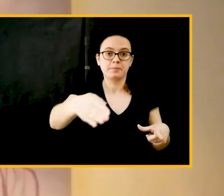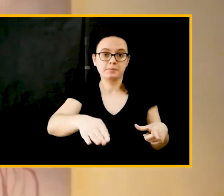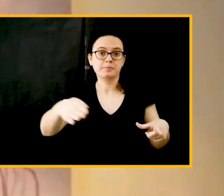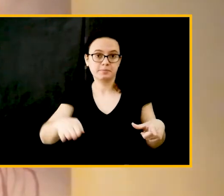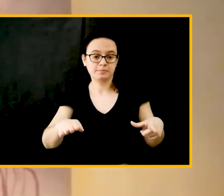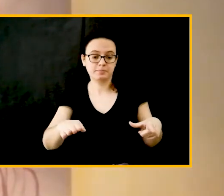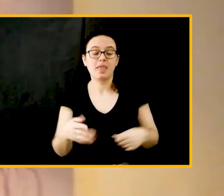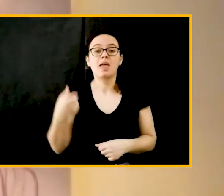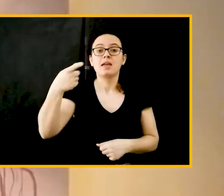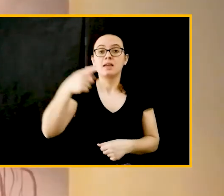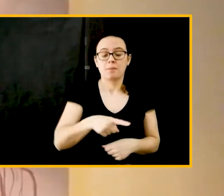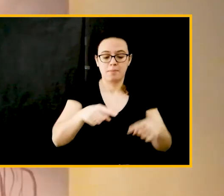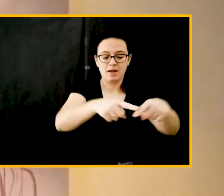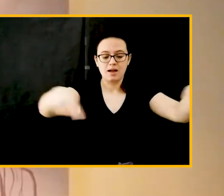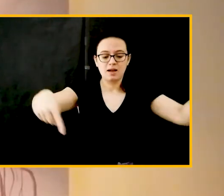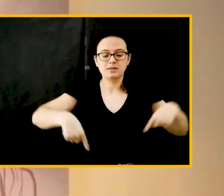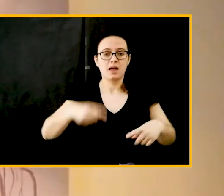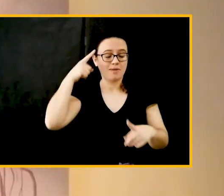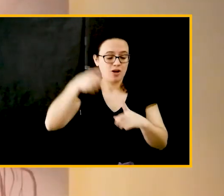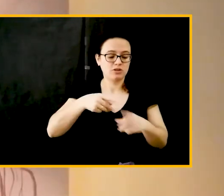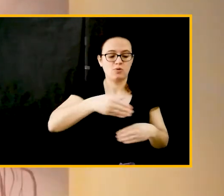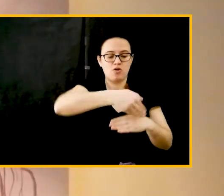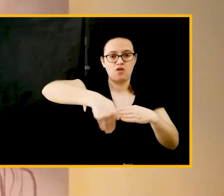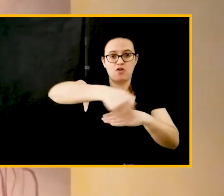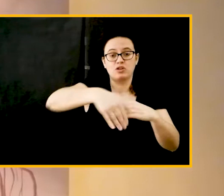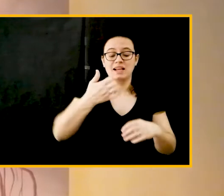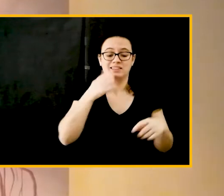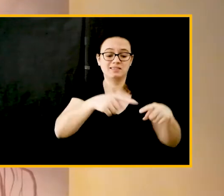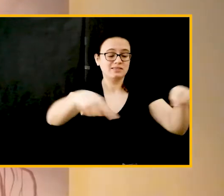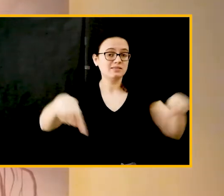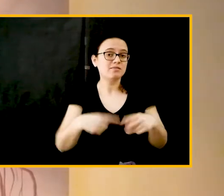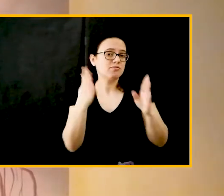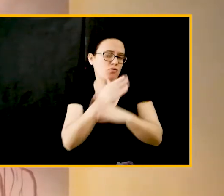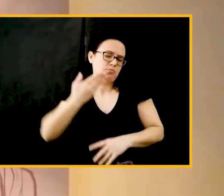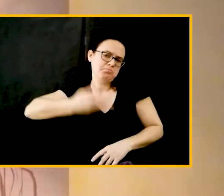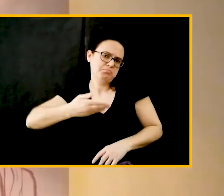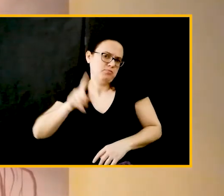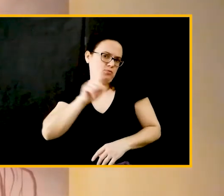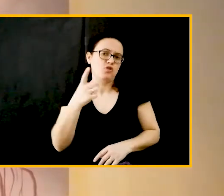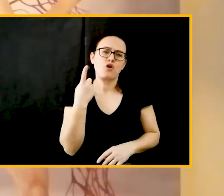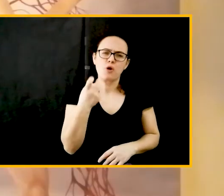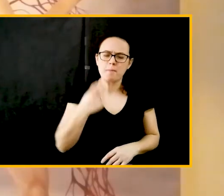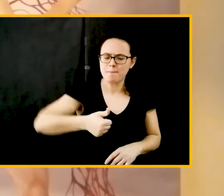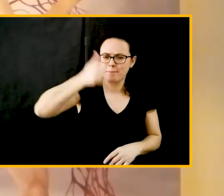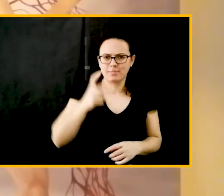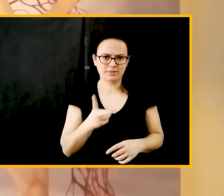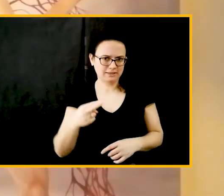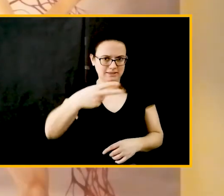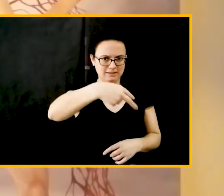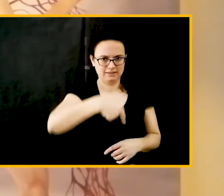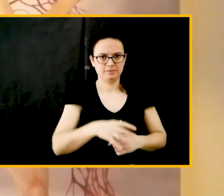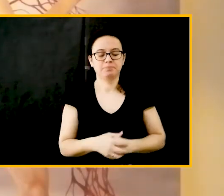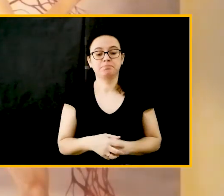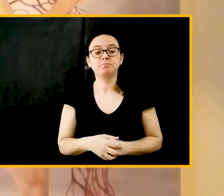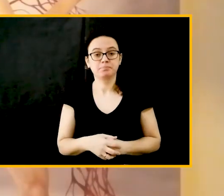collage y una tabla de corte. Si se tiene, si no, no es importante. Lo más necesario sobre todo son las tijeras. Una vez tenemos el material,